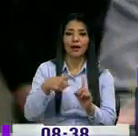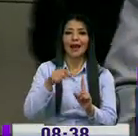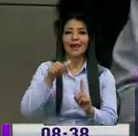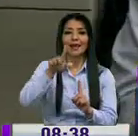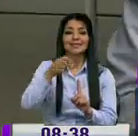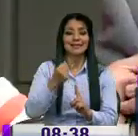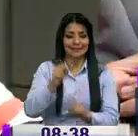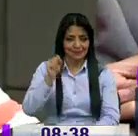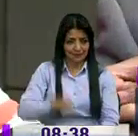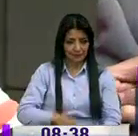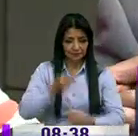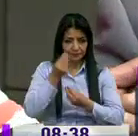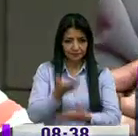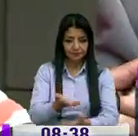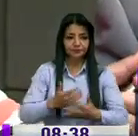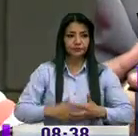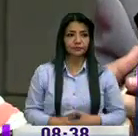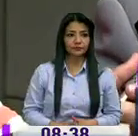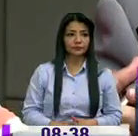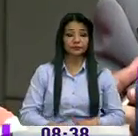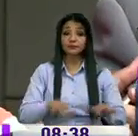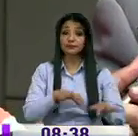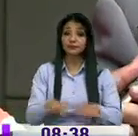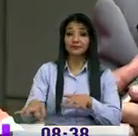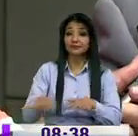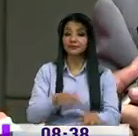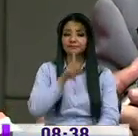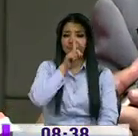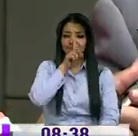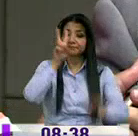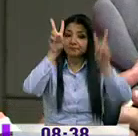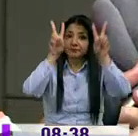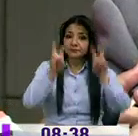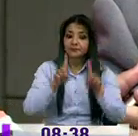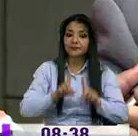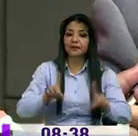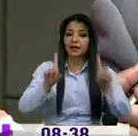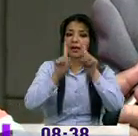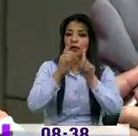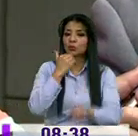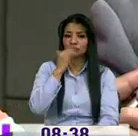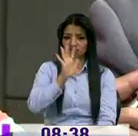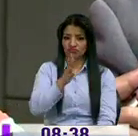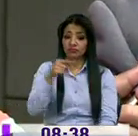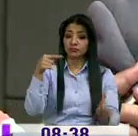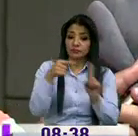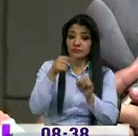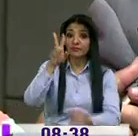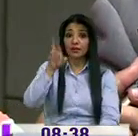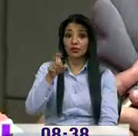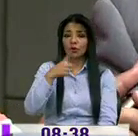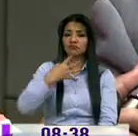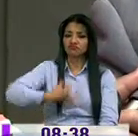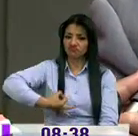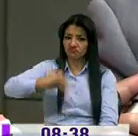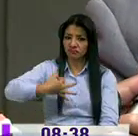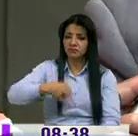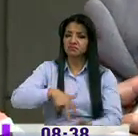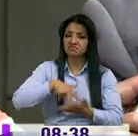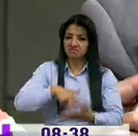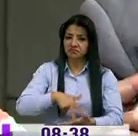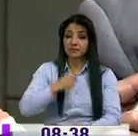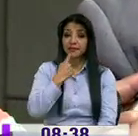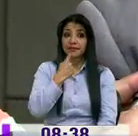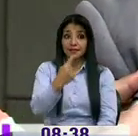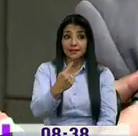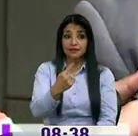Mera. Dentro de la diligencia no se habló absolutamente de ningún dato, al contrario, el señor Verduga ha sido enfático en manifestar